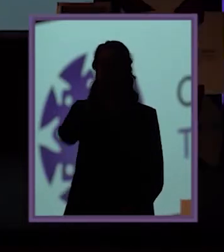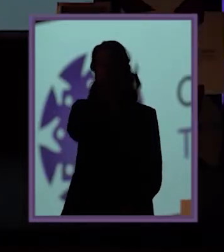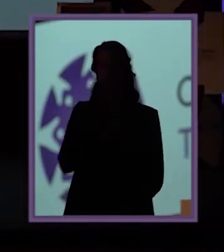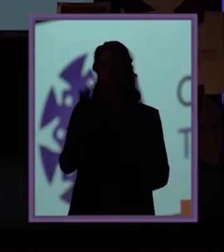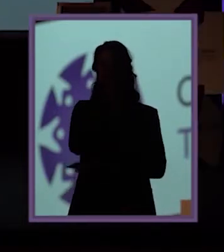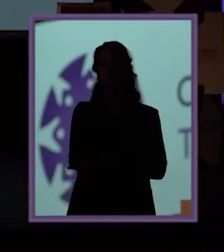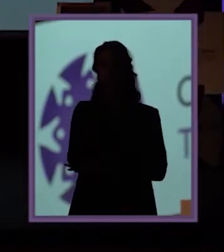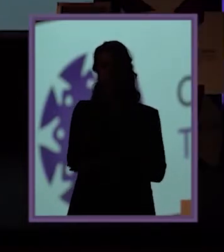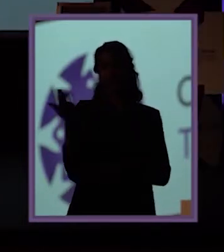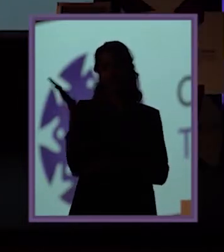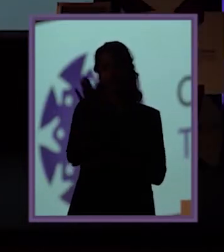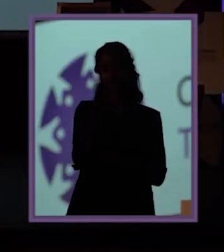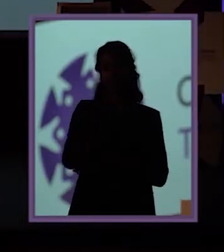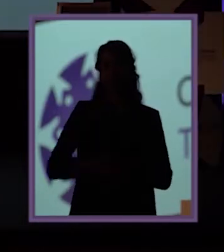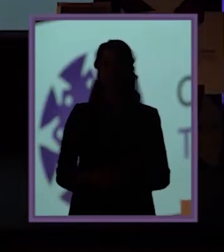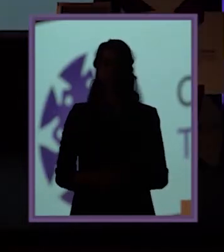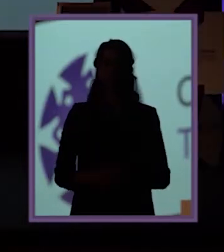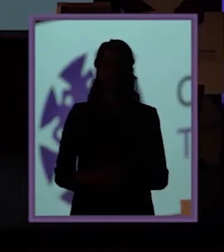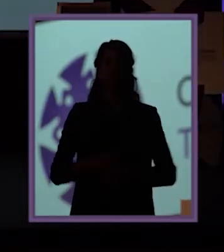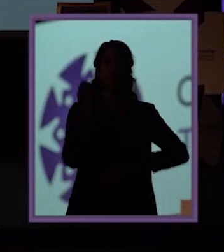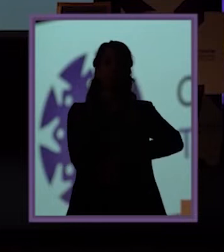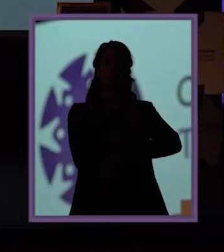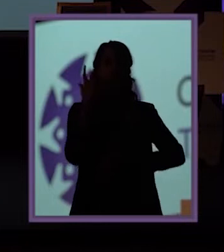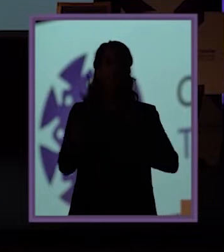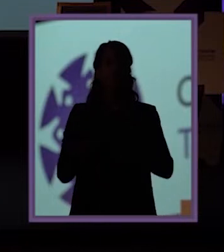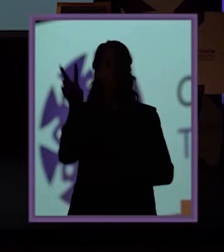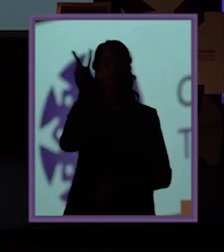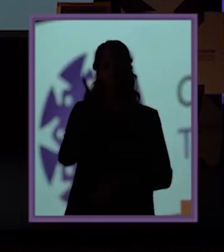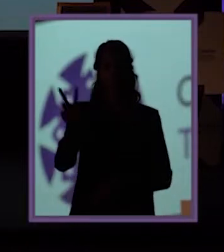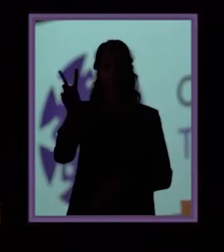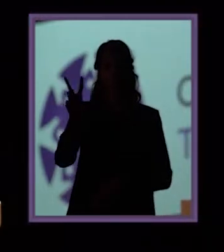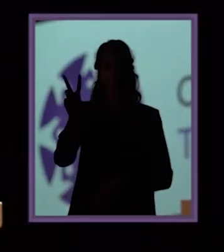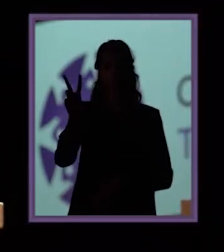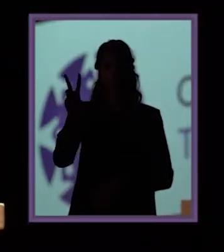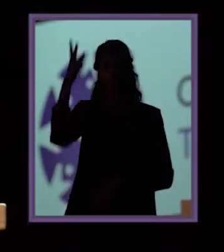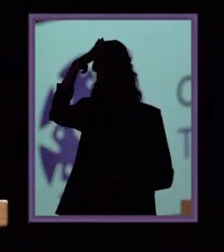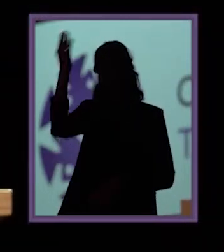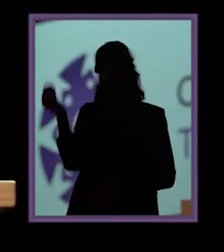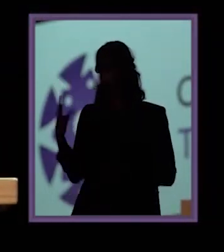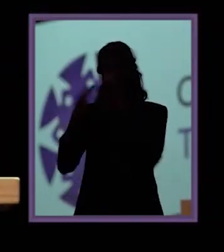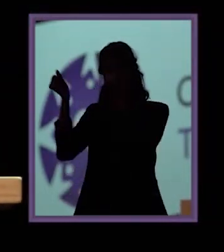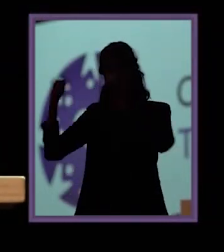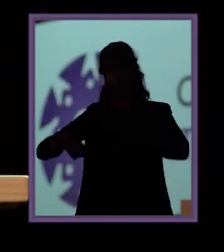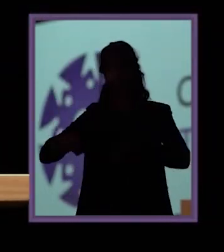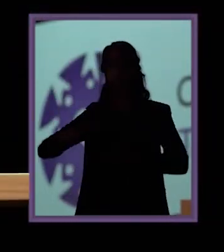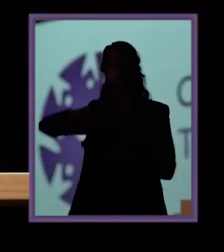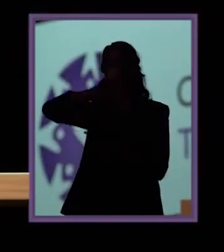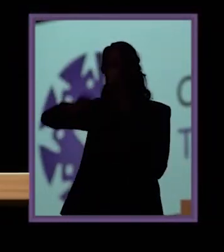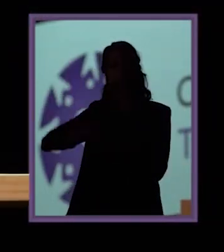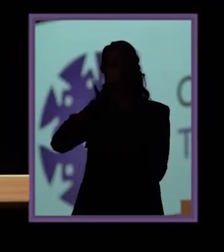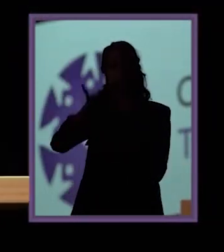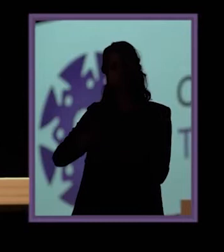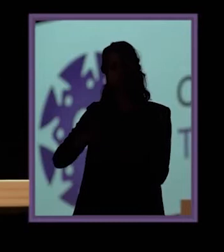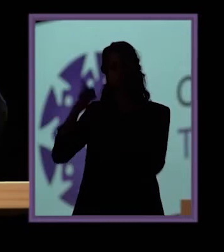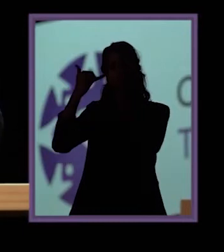recordando, y empiezo por ahí, que el día 2 de diciembre firmamos en Lanzarote un pacto, el Pacto de los Ameos, en un acto